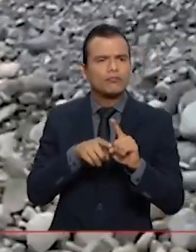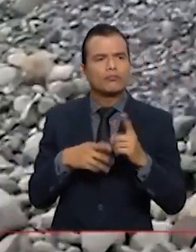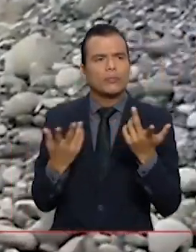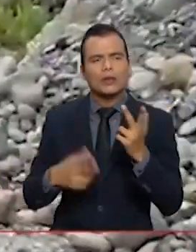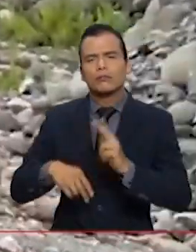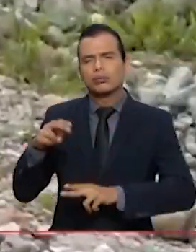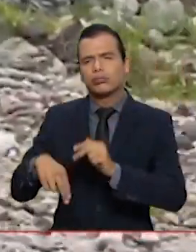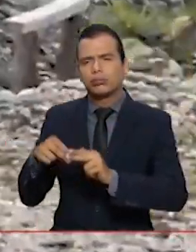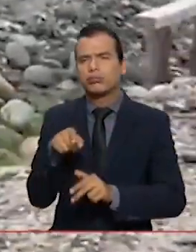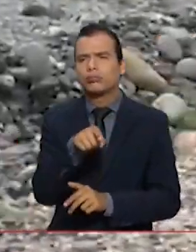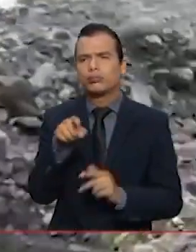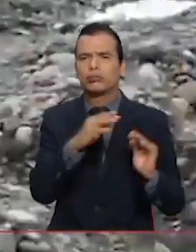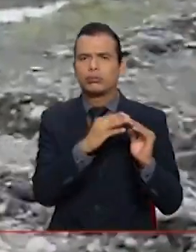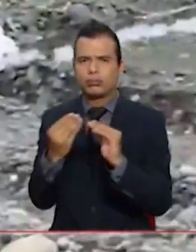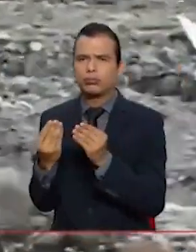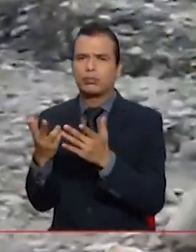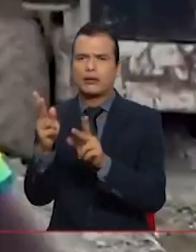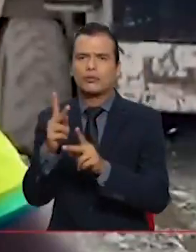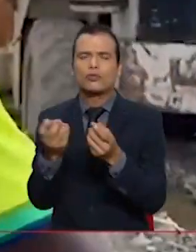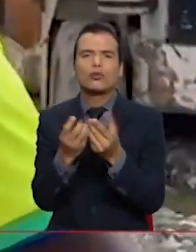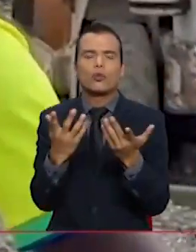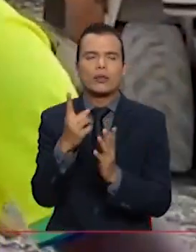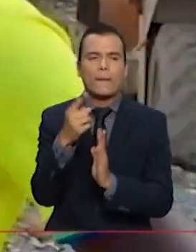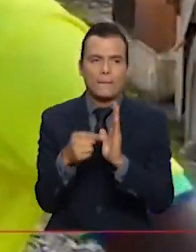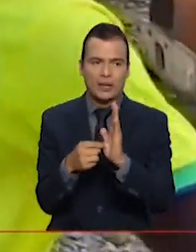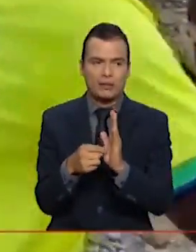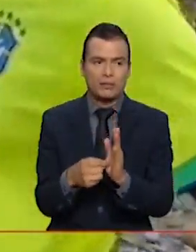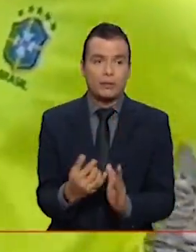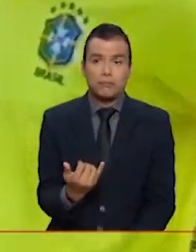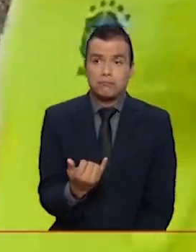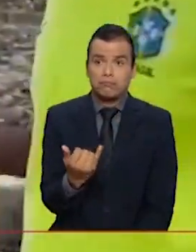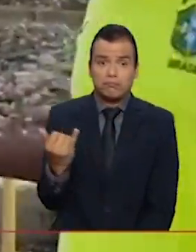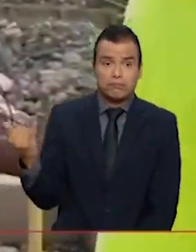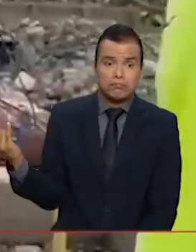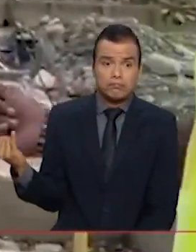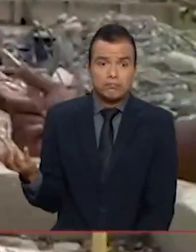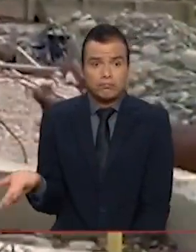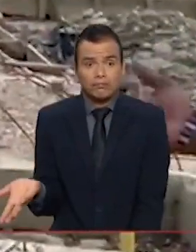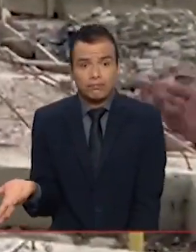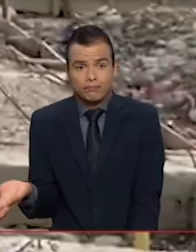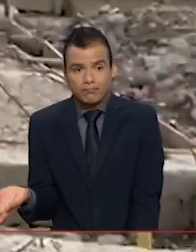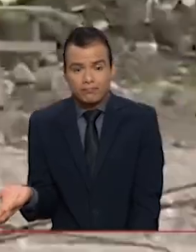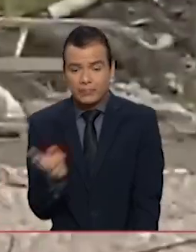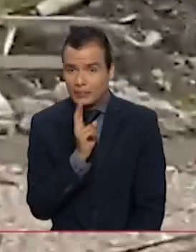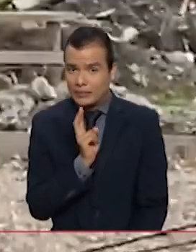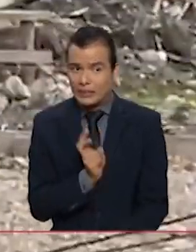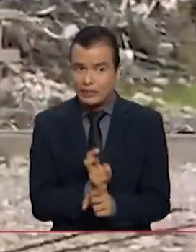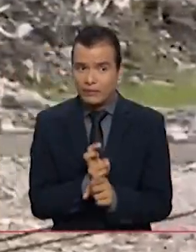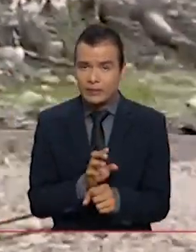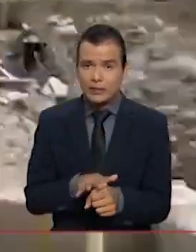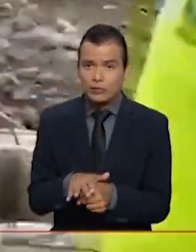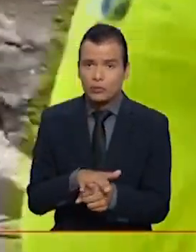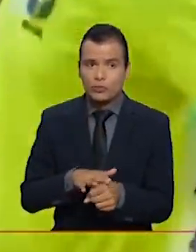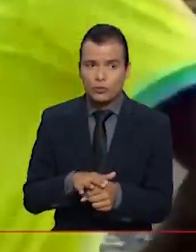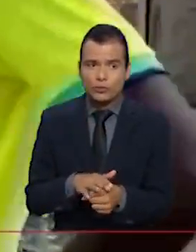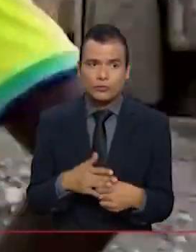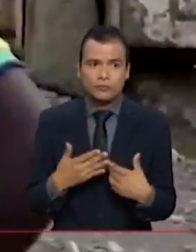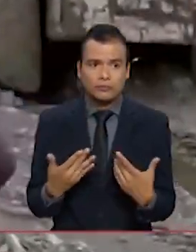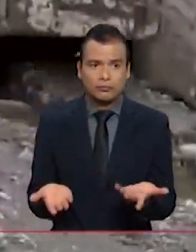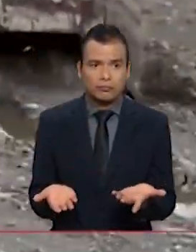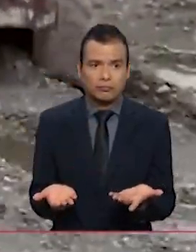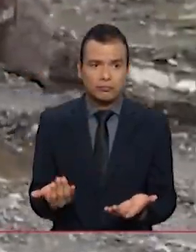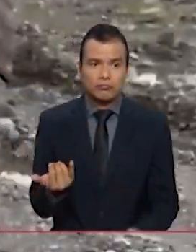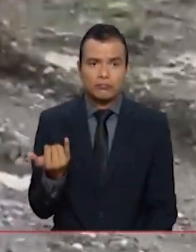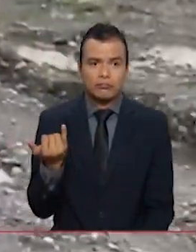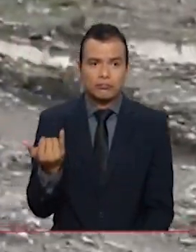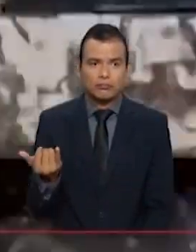avances considerables. Pero hoy nos encontramos con una situación bastante desoladora. Mire cómo está la situación en el tema de reubicación del